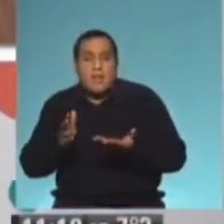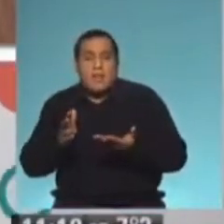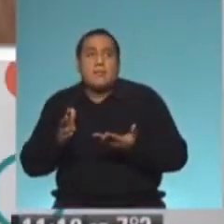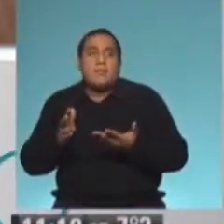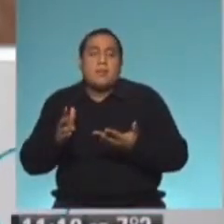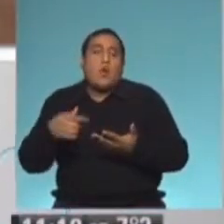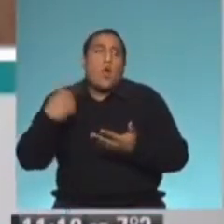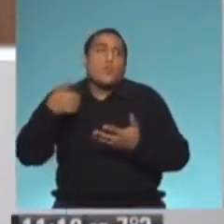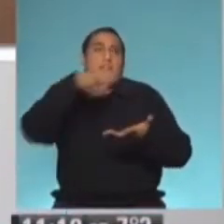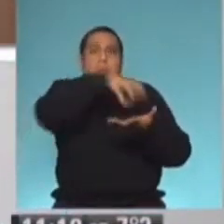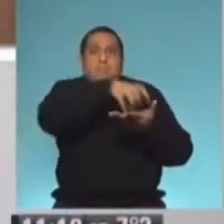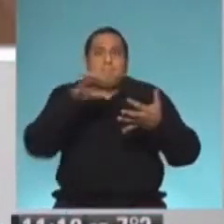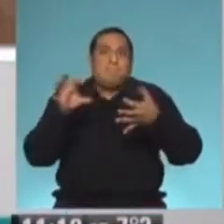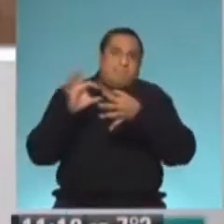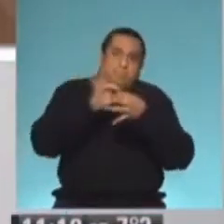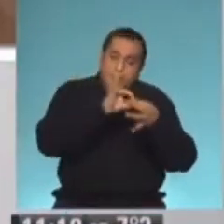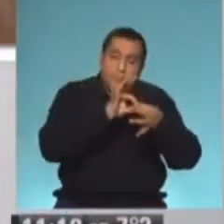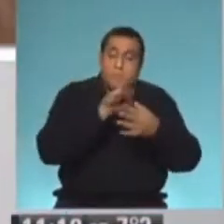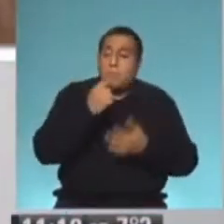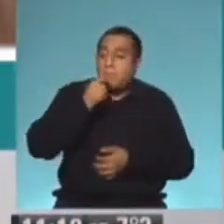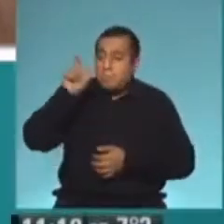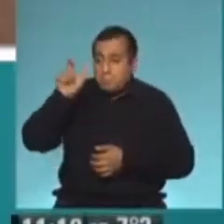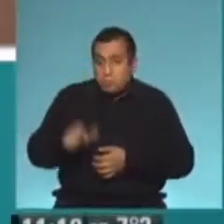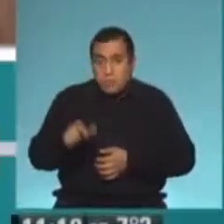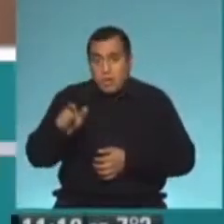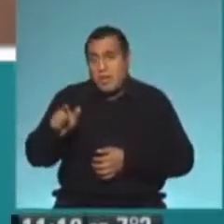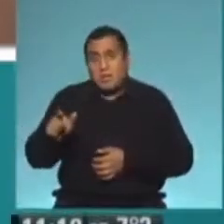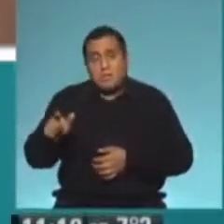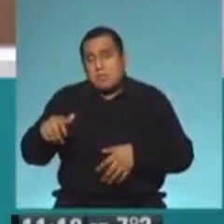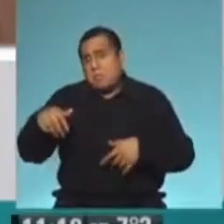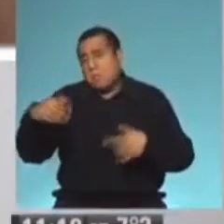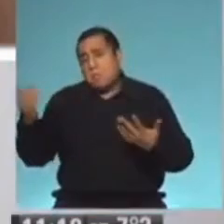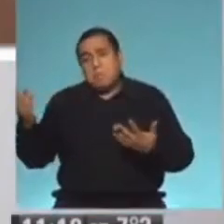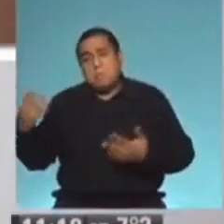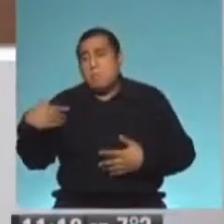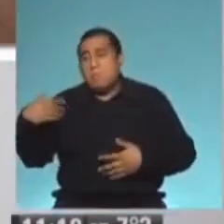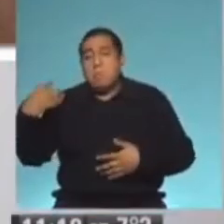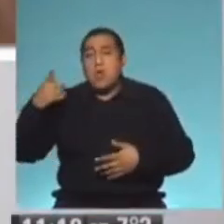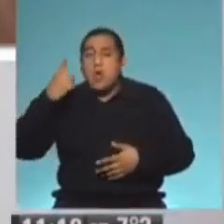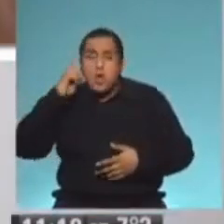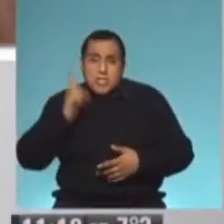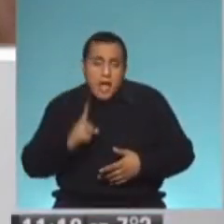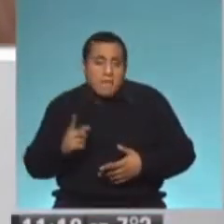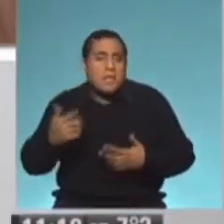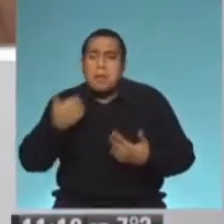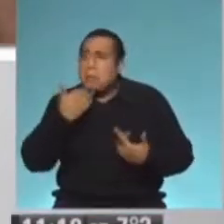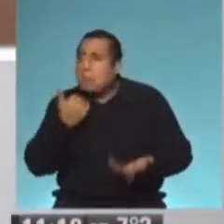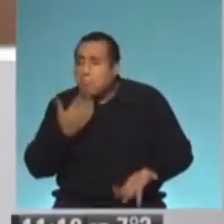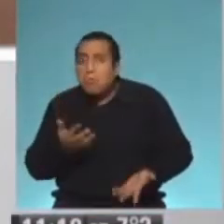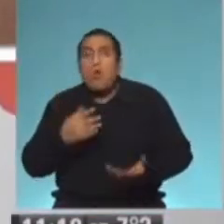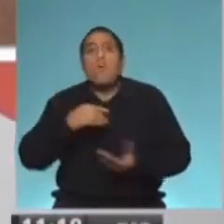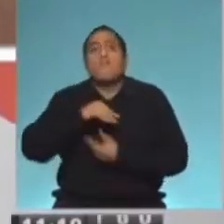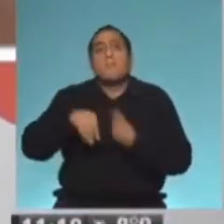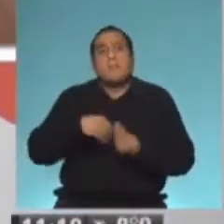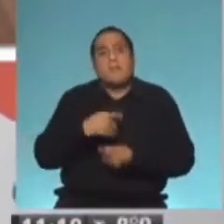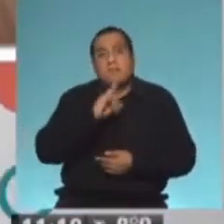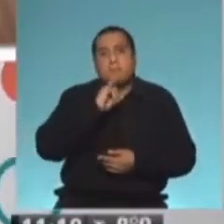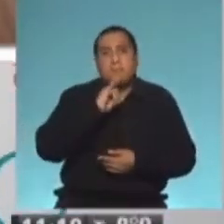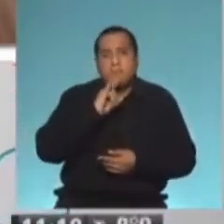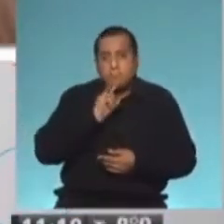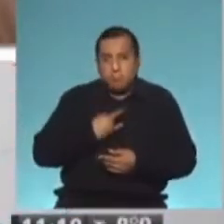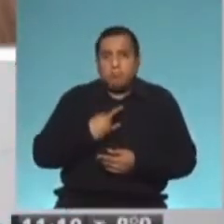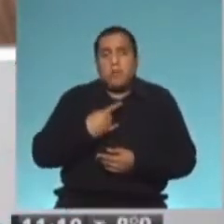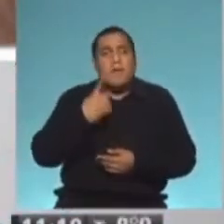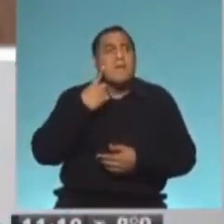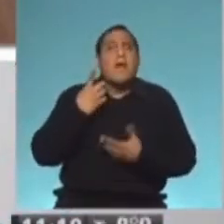otras instituciones, pero cuando el paciente es ambulatorio a veces lo desconoce o hay un familiar que toma cartas en el asunto sobre el estado de salud de